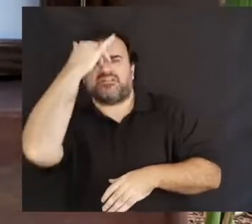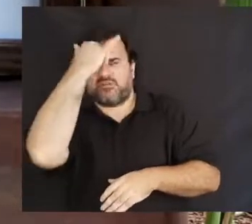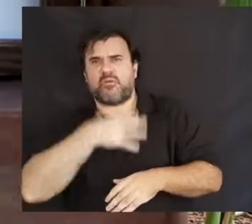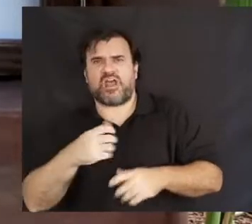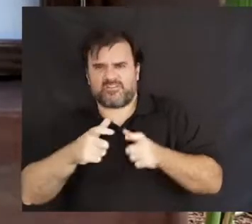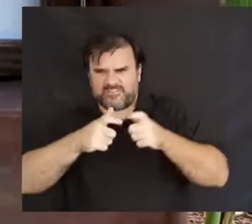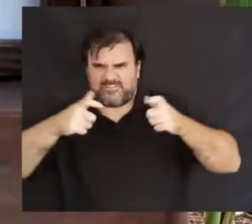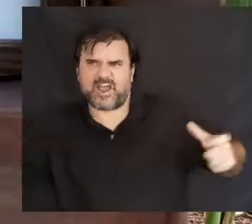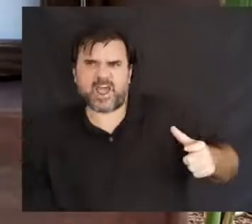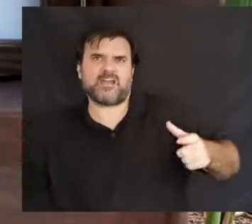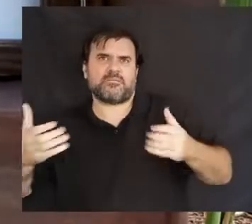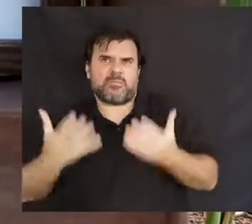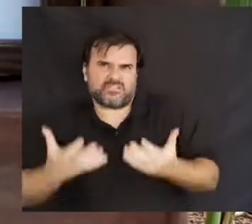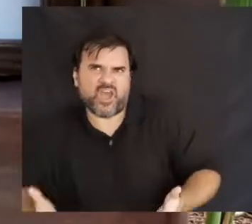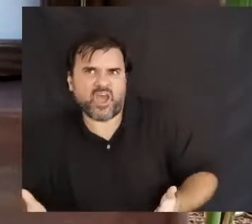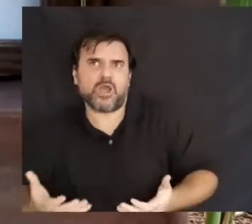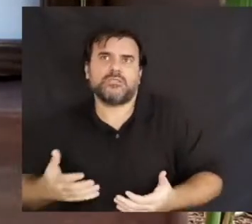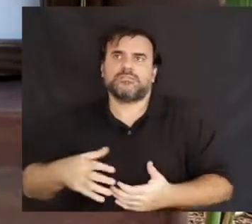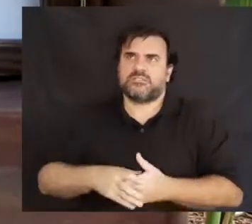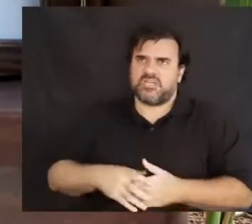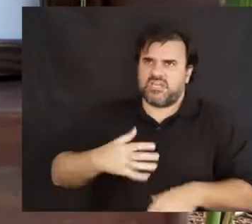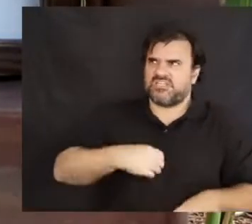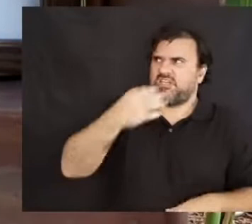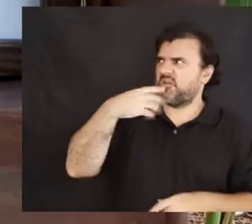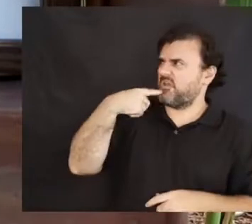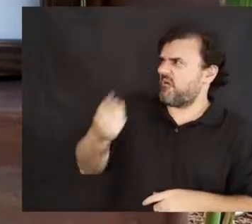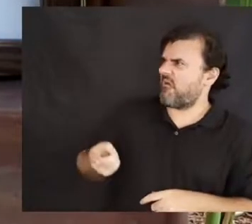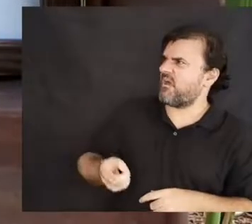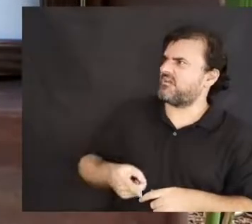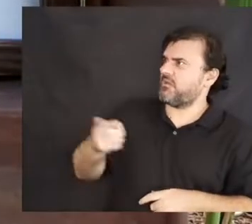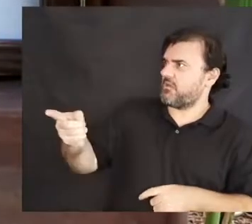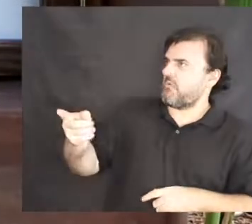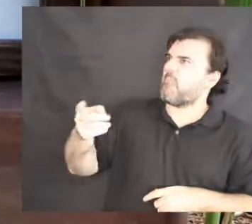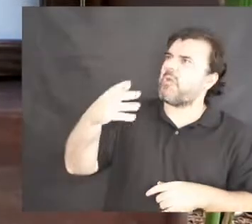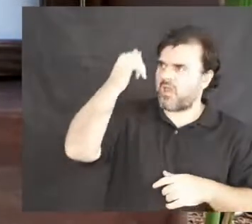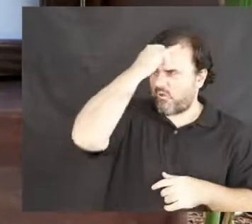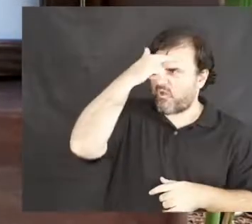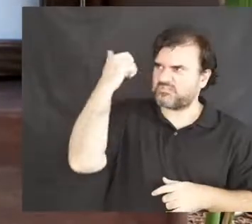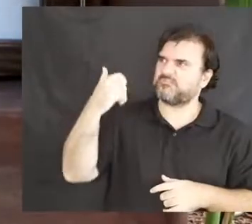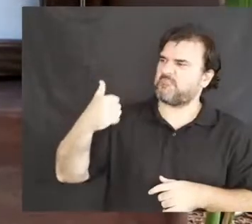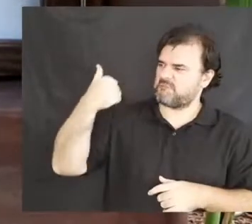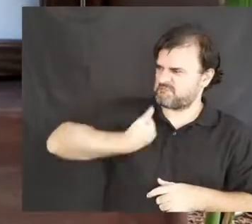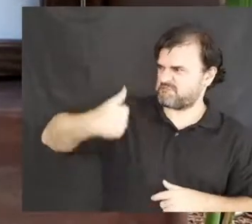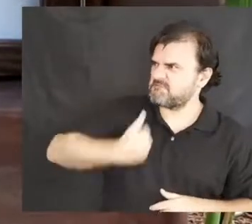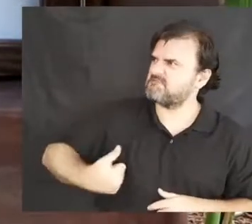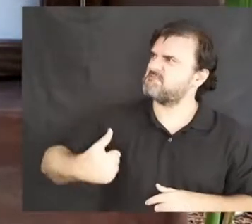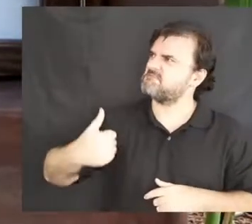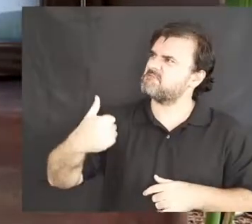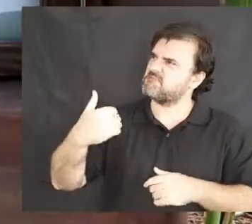y tiene más arroba! Y el Jincho con rabia ripostó, ¡pero el Josco tiene más maña y más